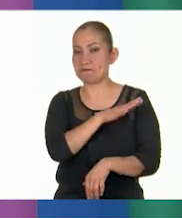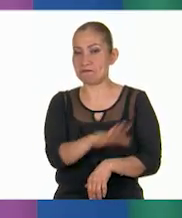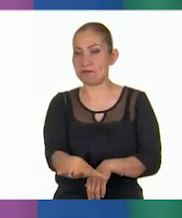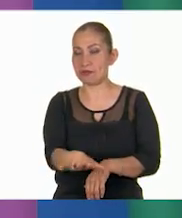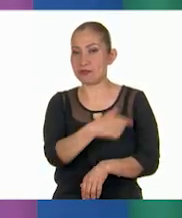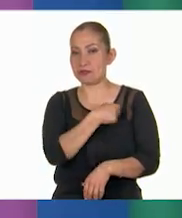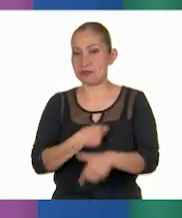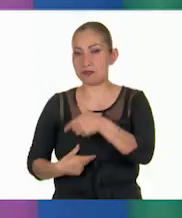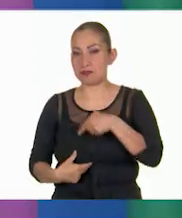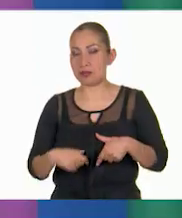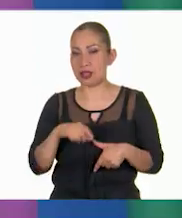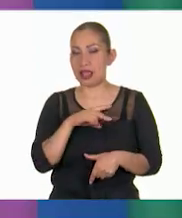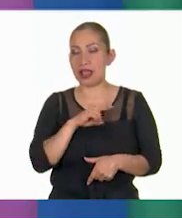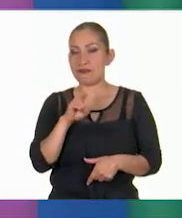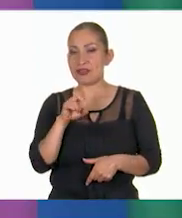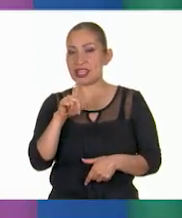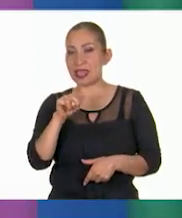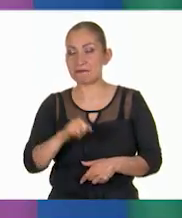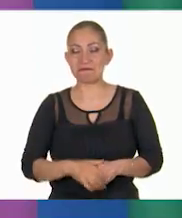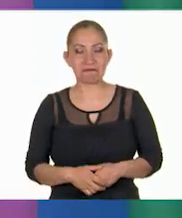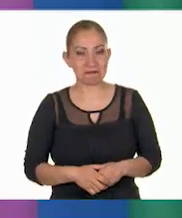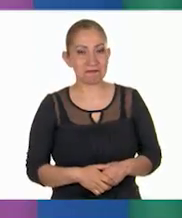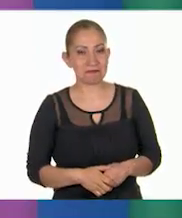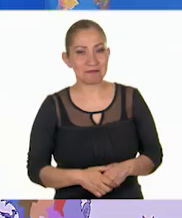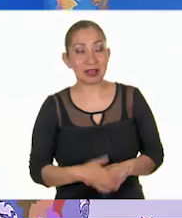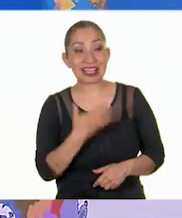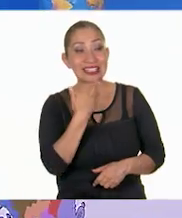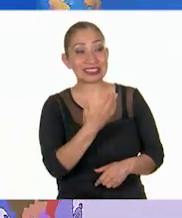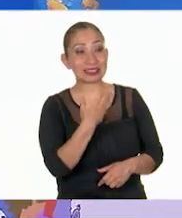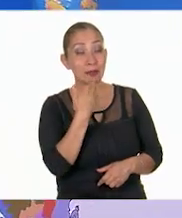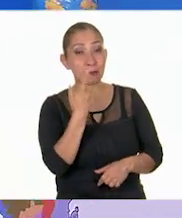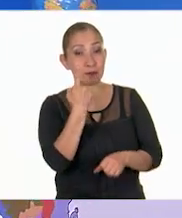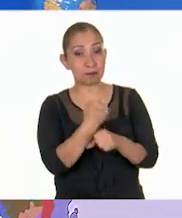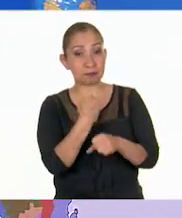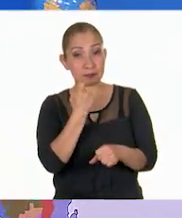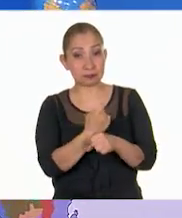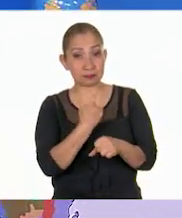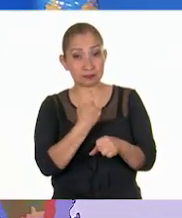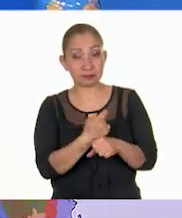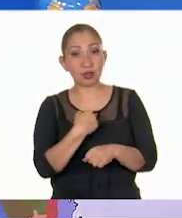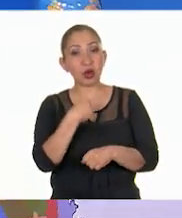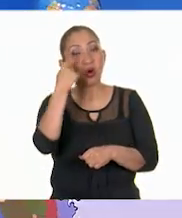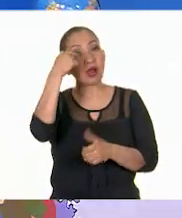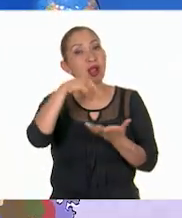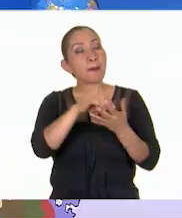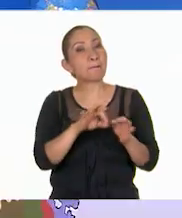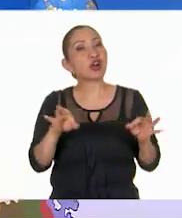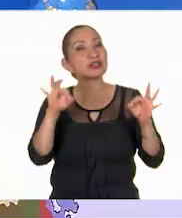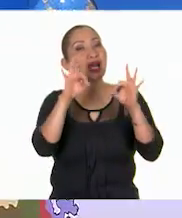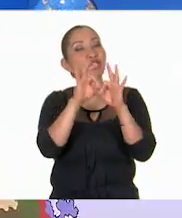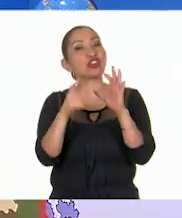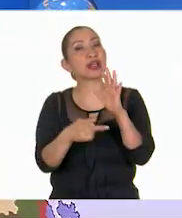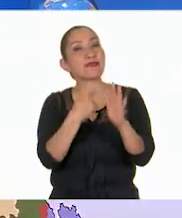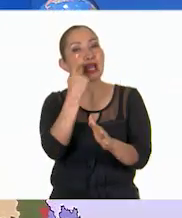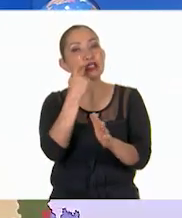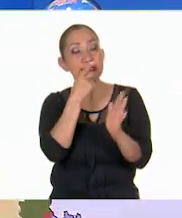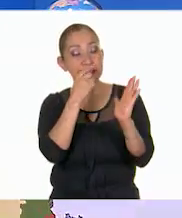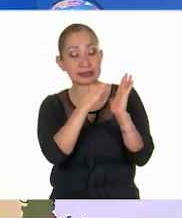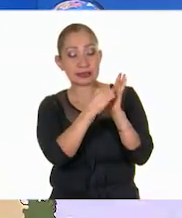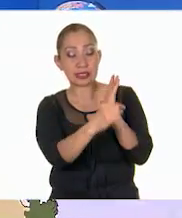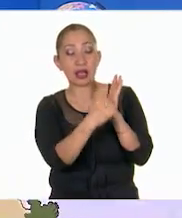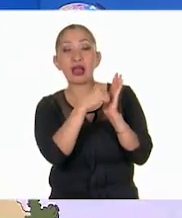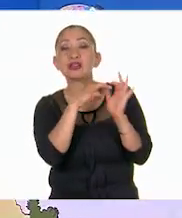don Panchito Villa, como siempre. Muy bien, María. Primero que nada, me parece importante volver a subrayar